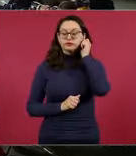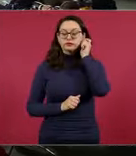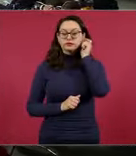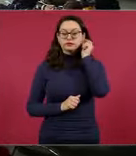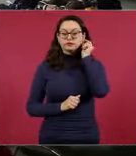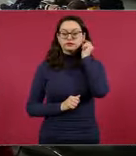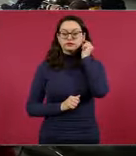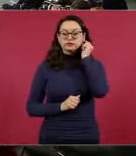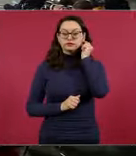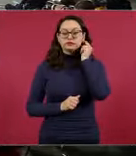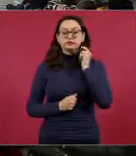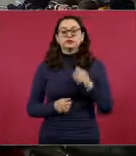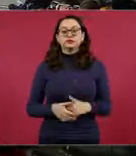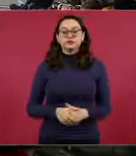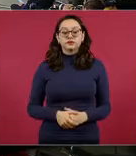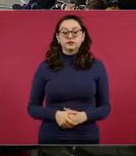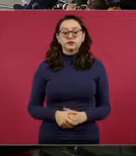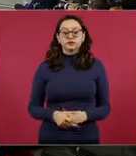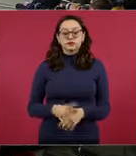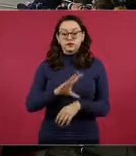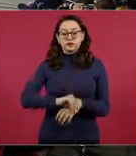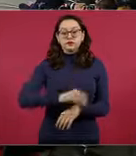Con su permiso, señor presidente.